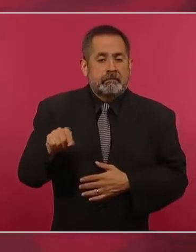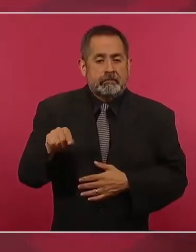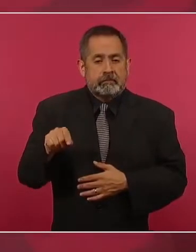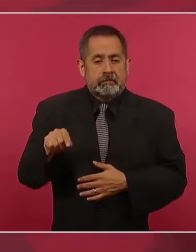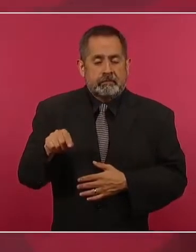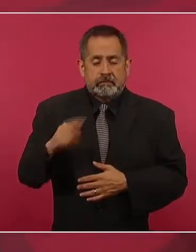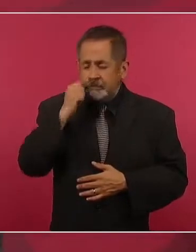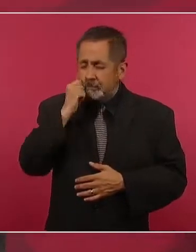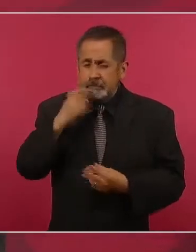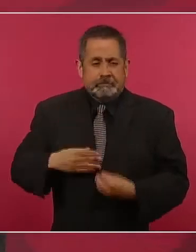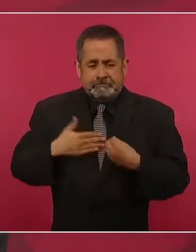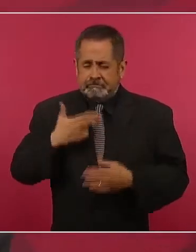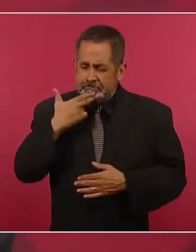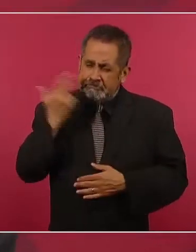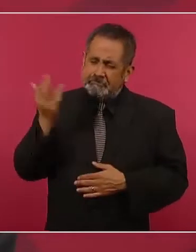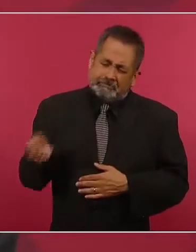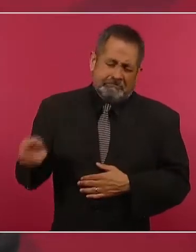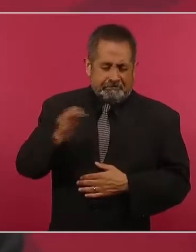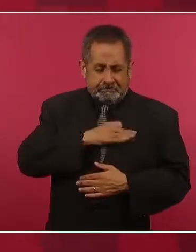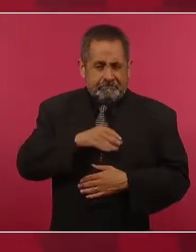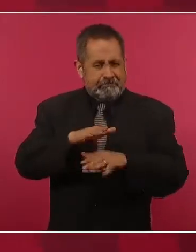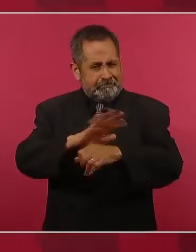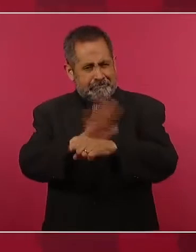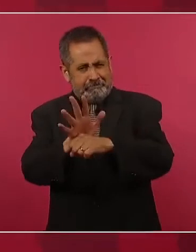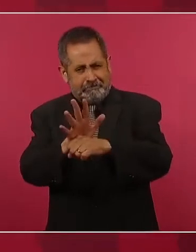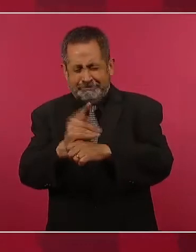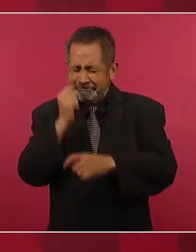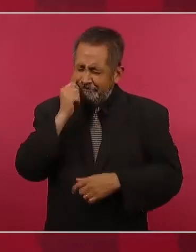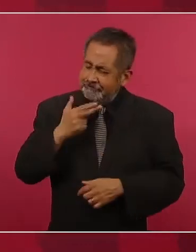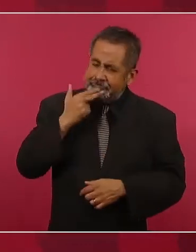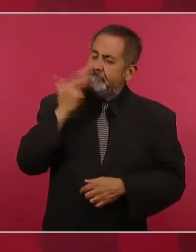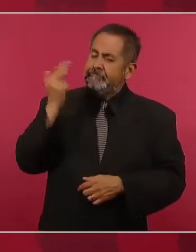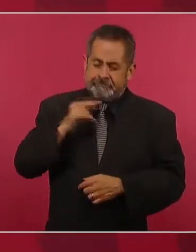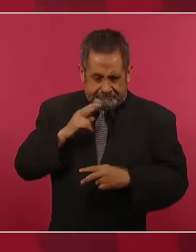arriesgó la vida en la pandemia.